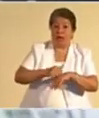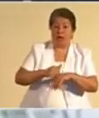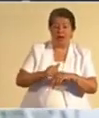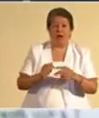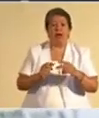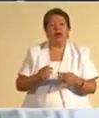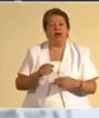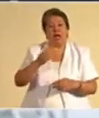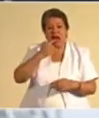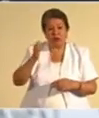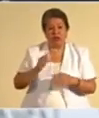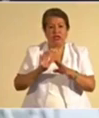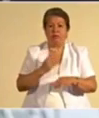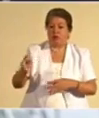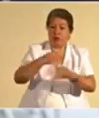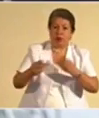por todos ustedes.